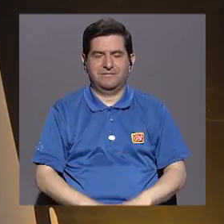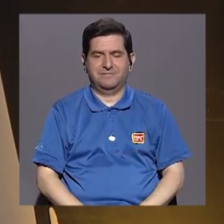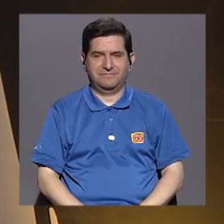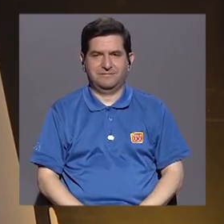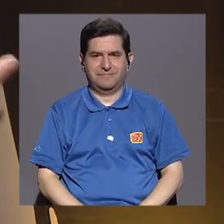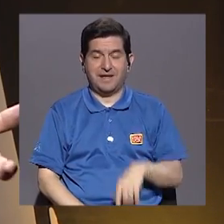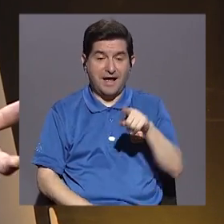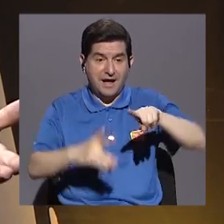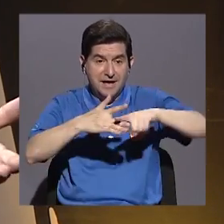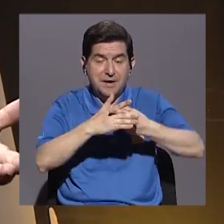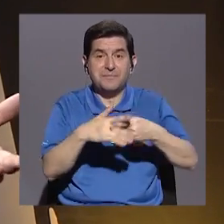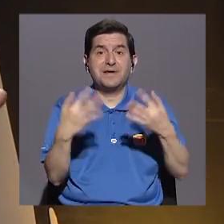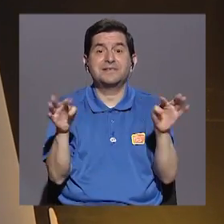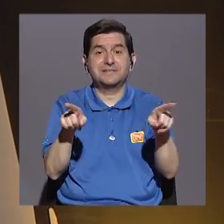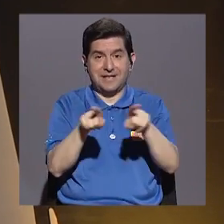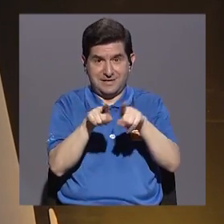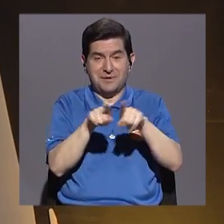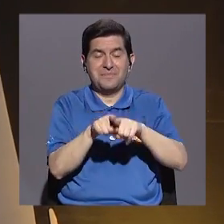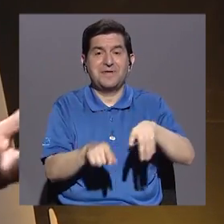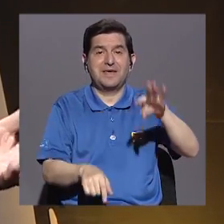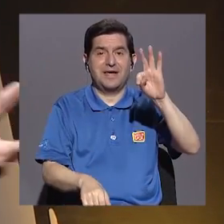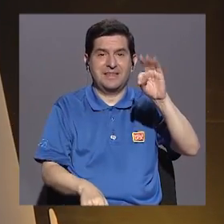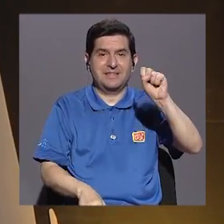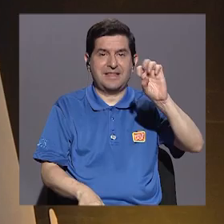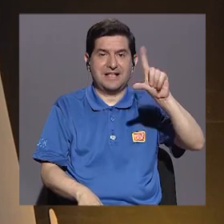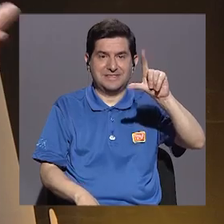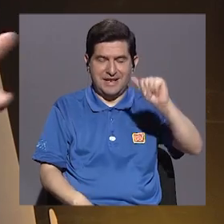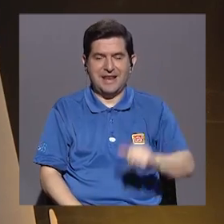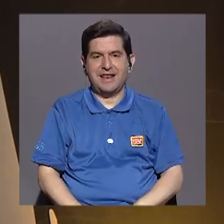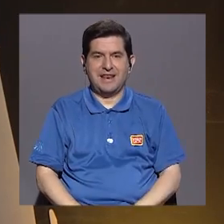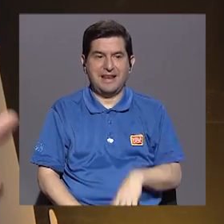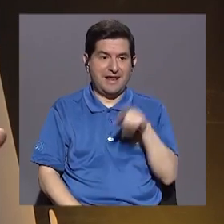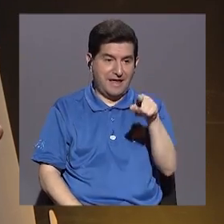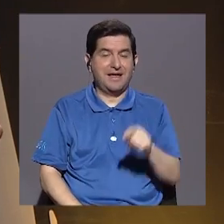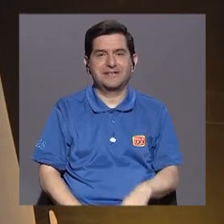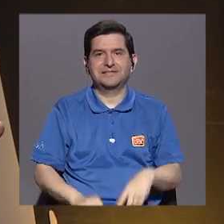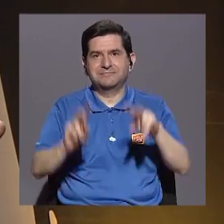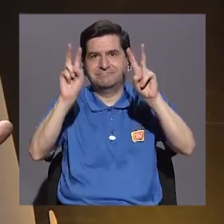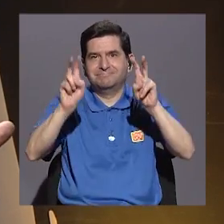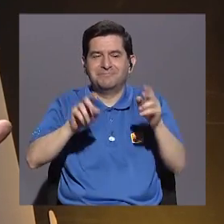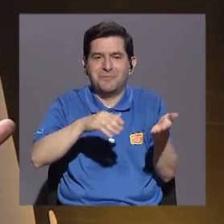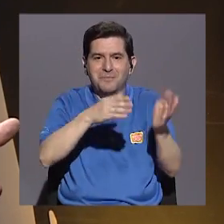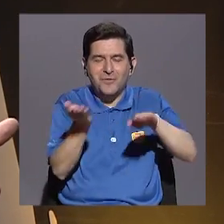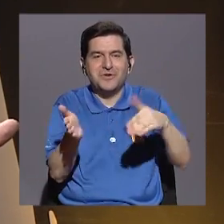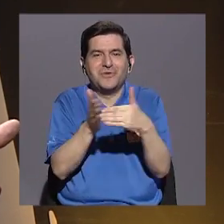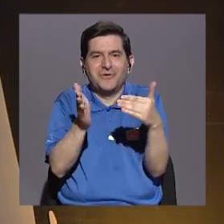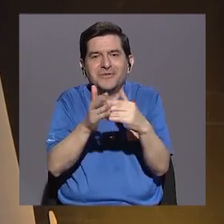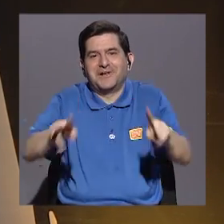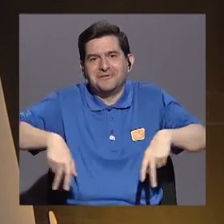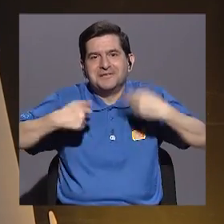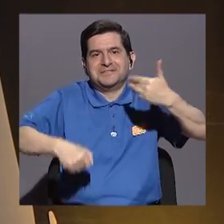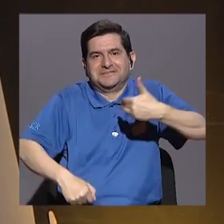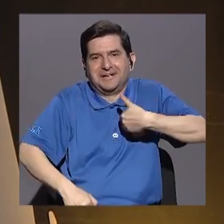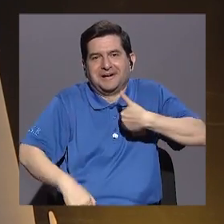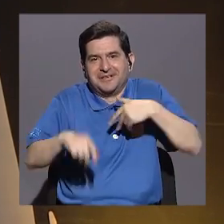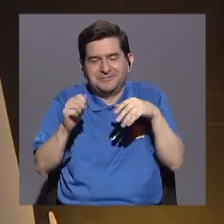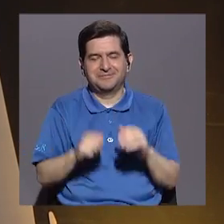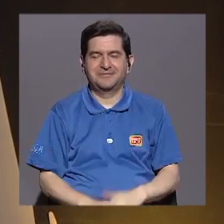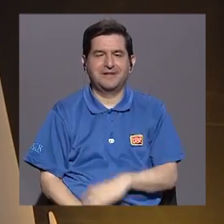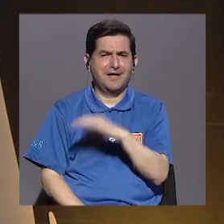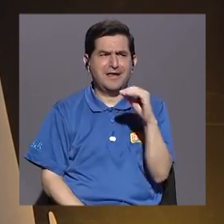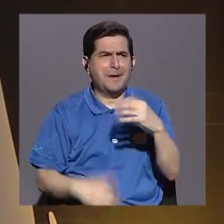vamos a hablar de tela también que es un muerto que va a revivir digamos en esta época verdad y como